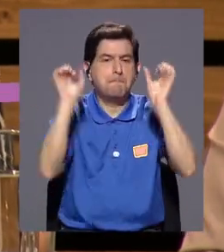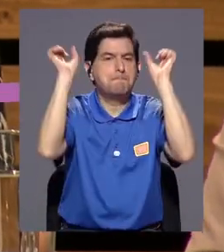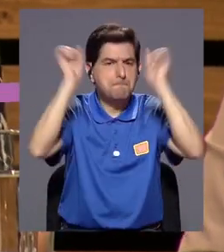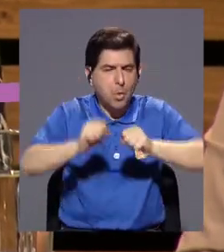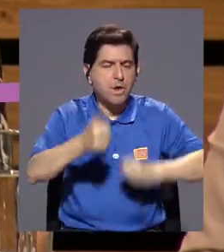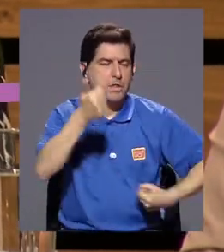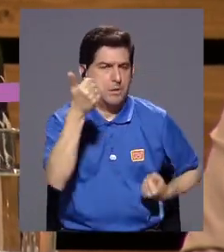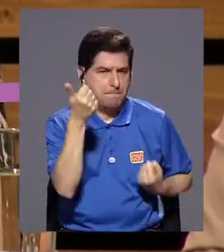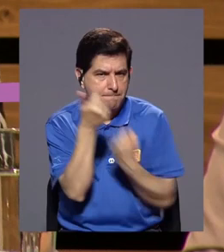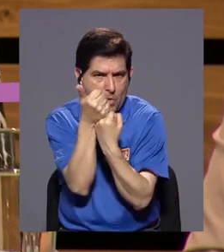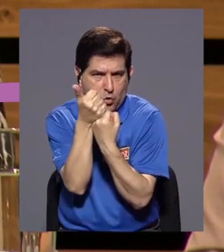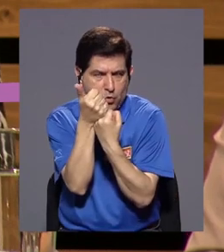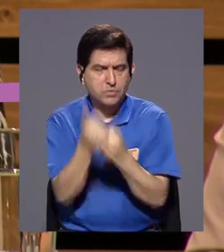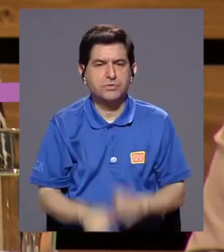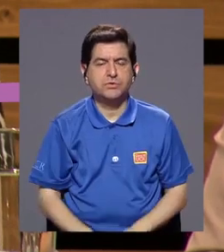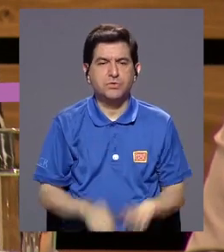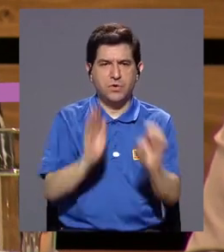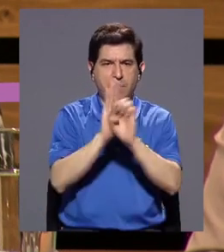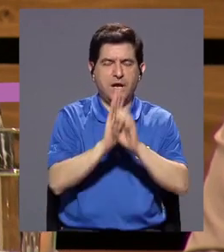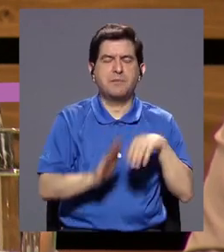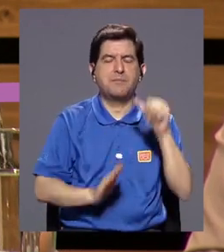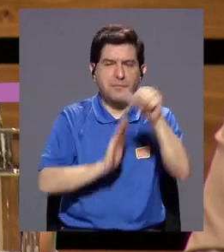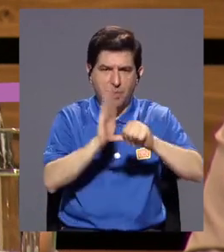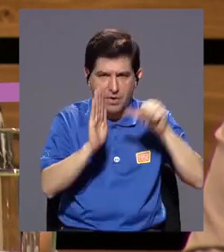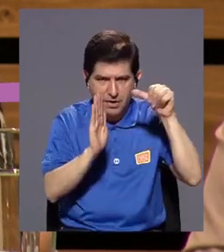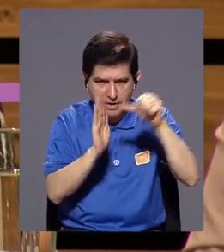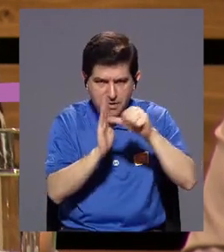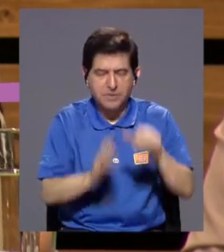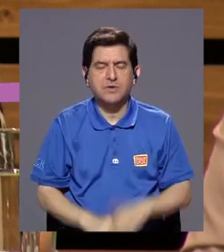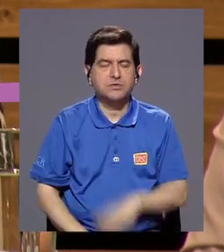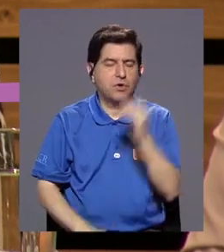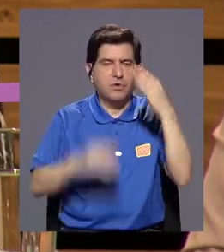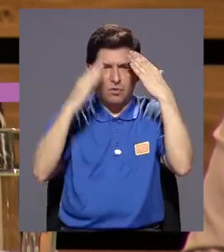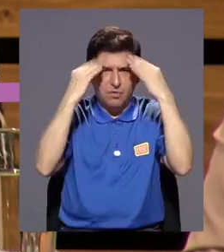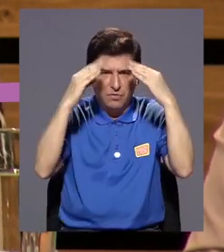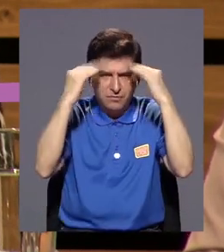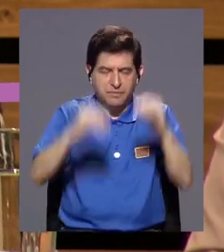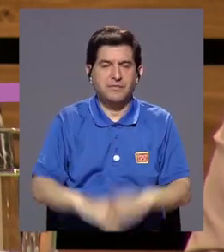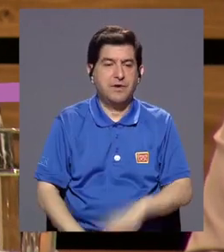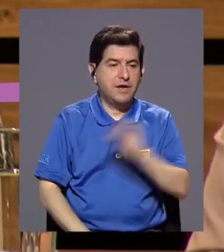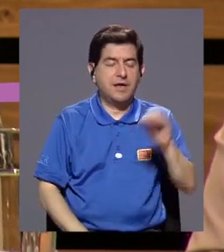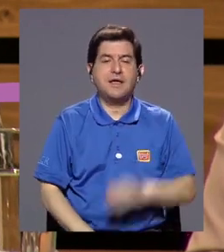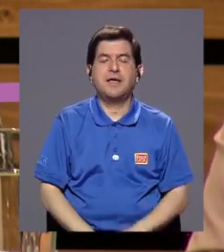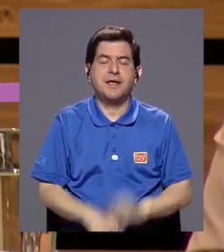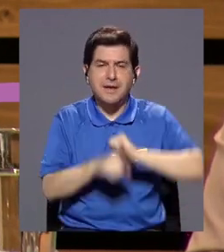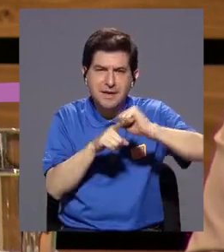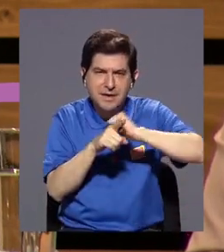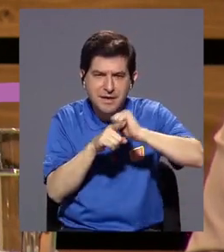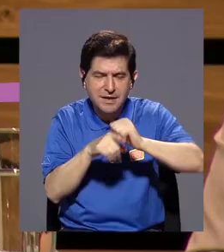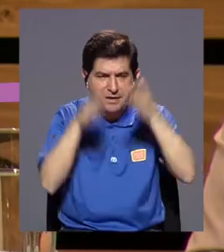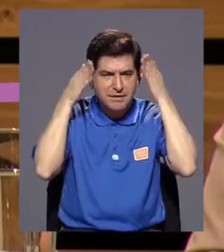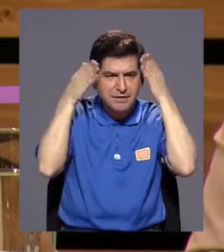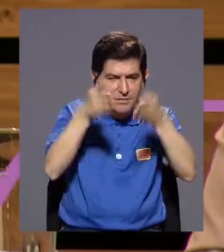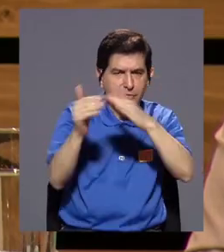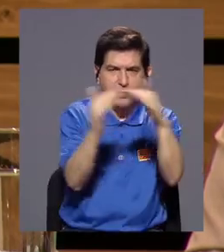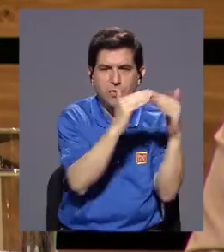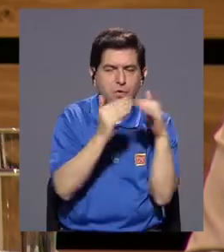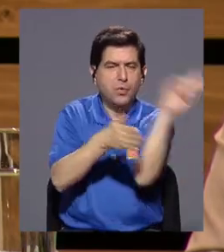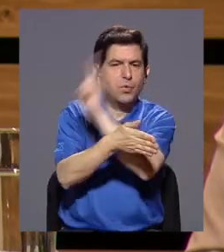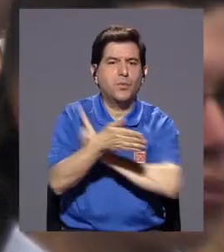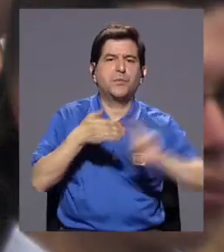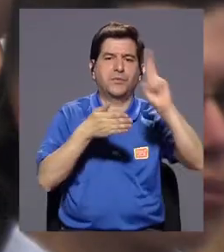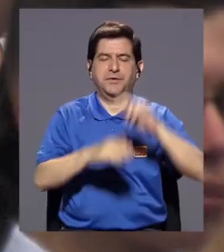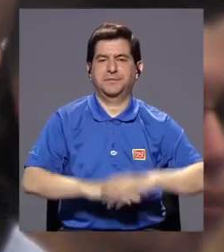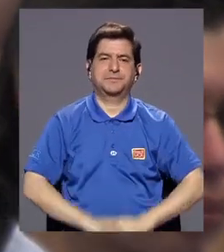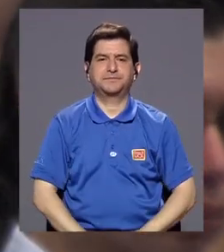de apoyo, como las adecuaciones de información y de capacitación dirigidos a la comunidad